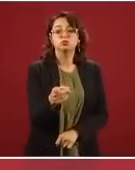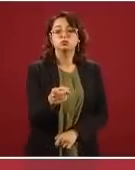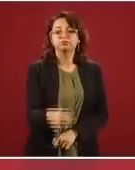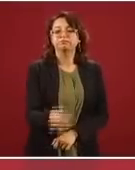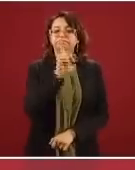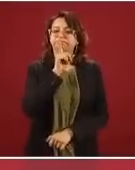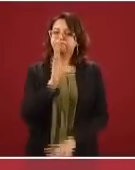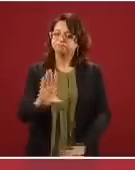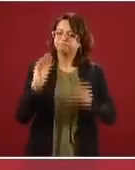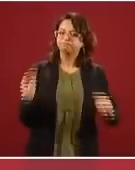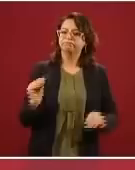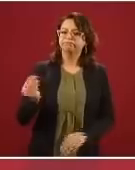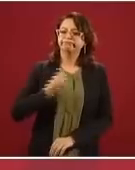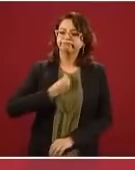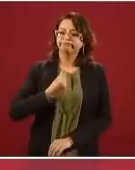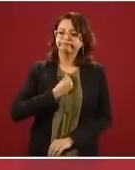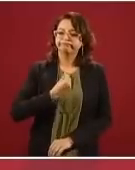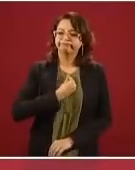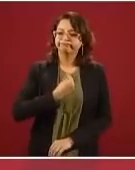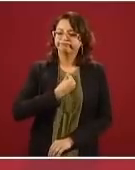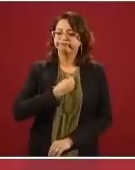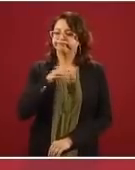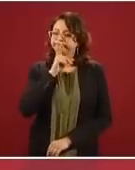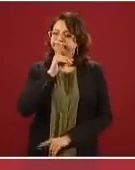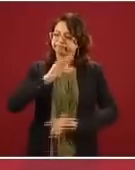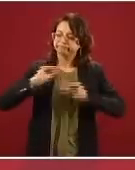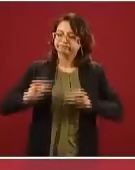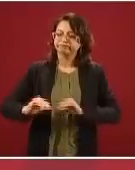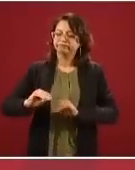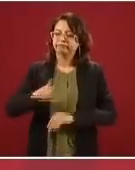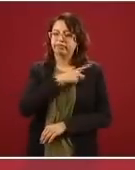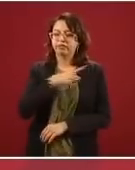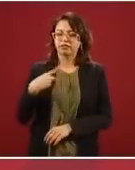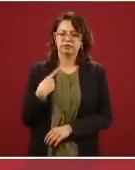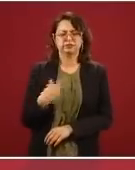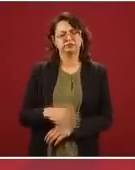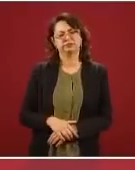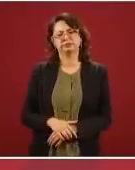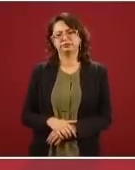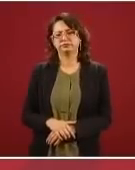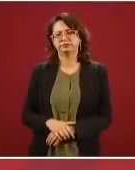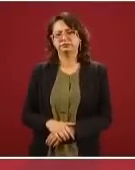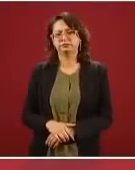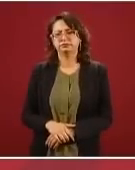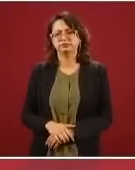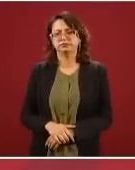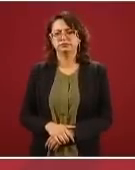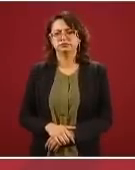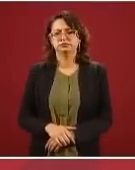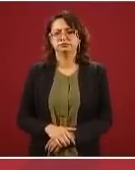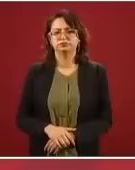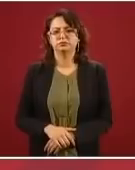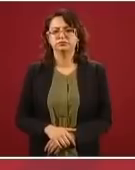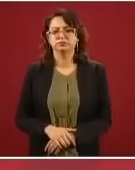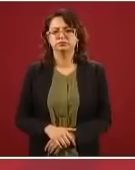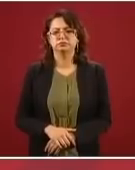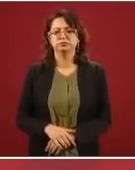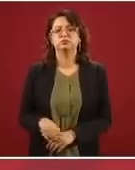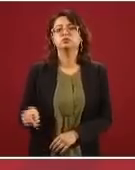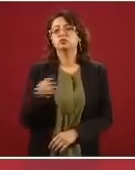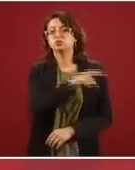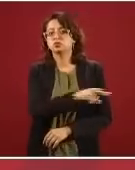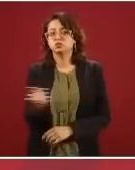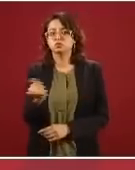te aguantas, te quedas callado, vas a protestar si acaso, pero con los dientes